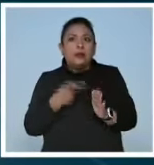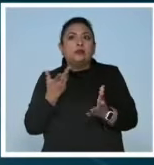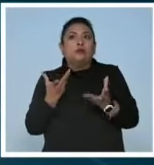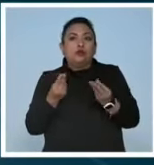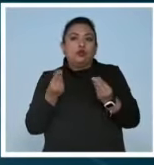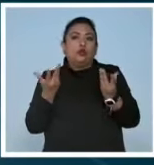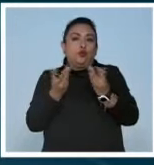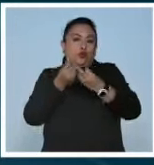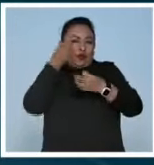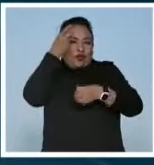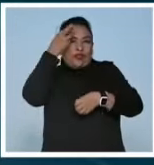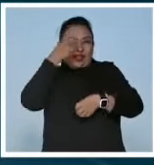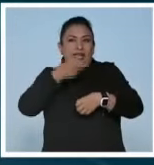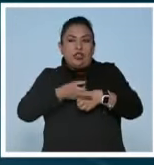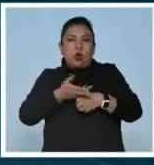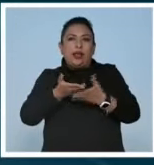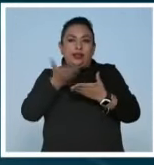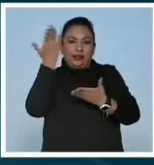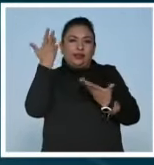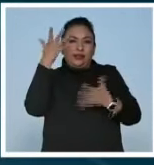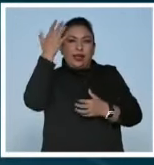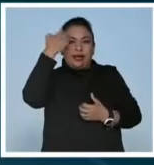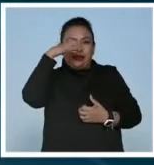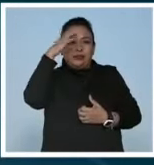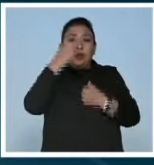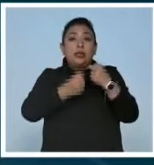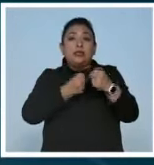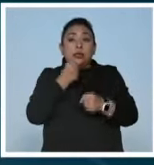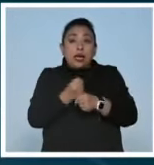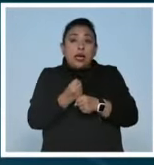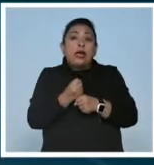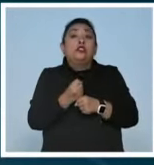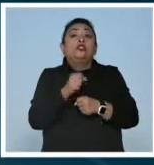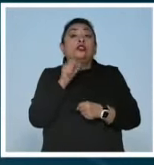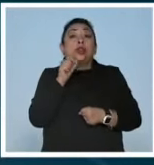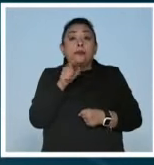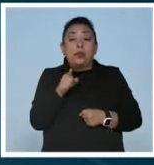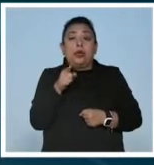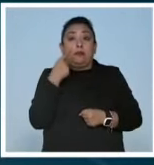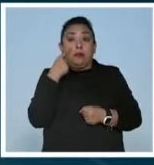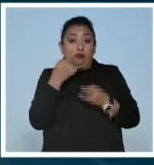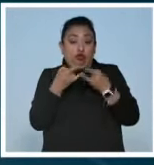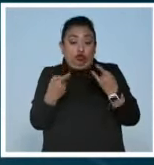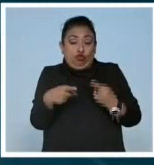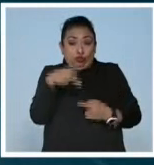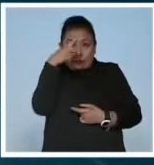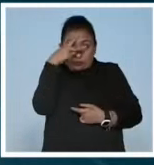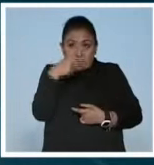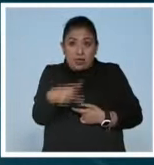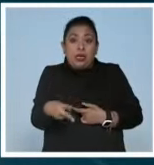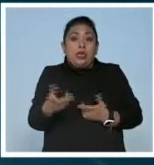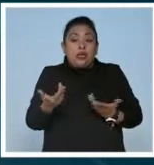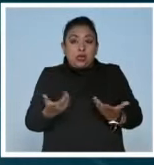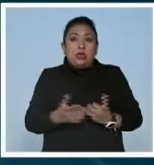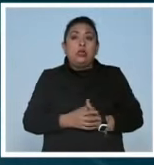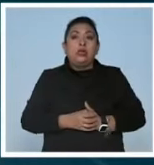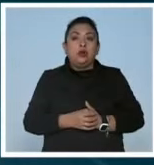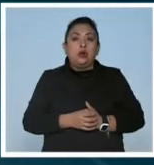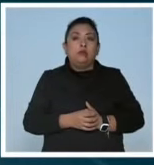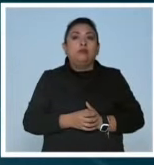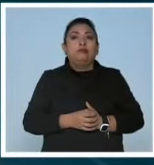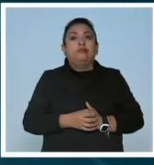los directores que pues ya llevamos trabajando muchos años y pues sobre todo haciendo historias mexicanas dentro de todo, ¿no? Que